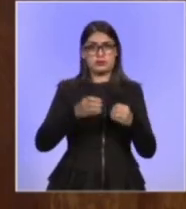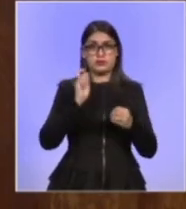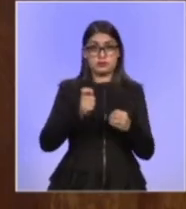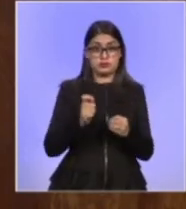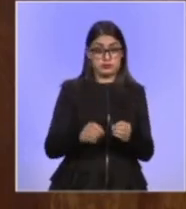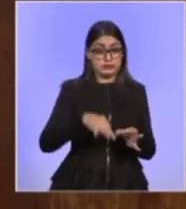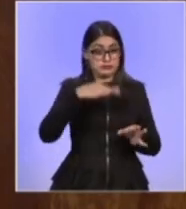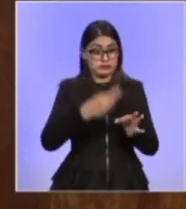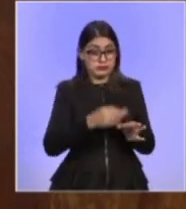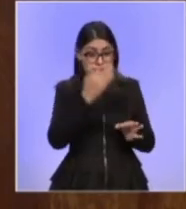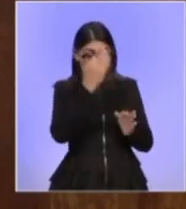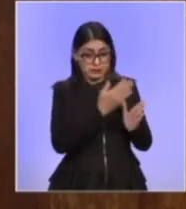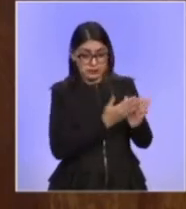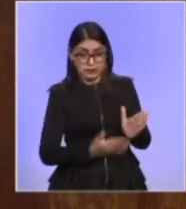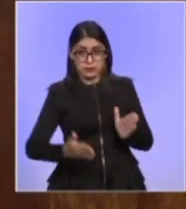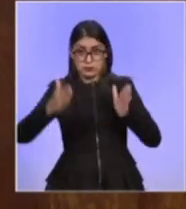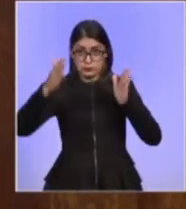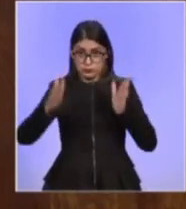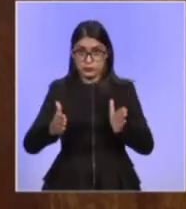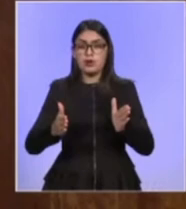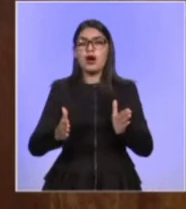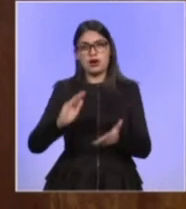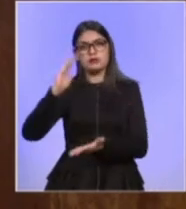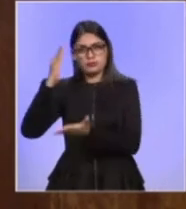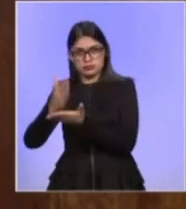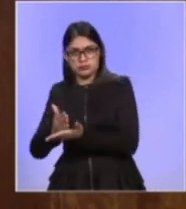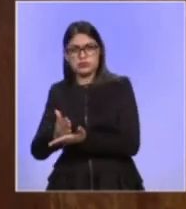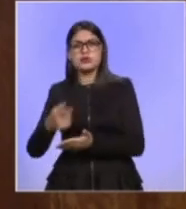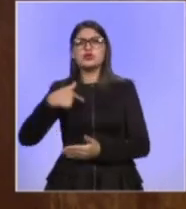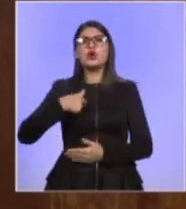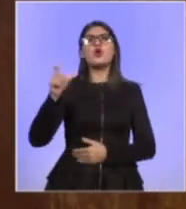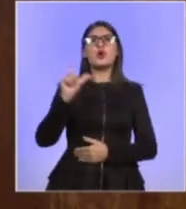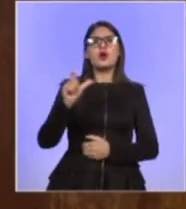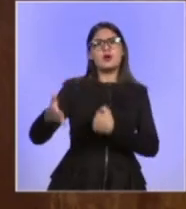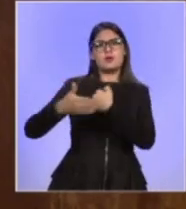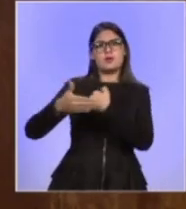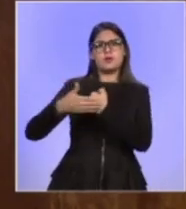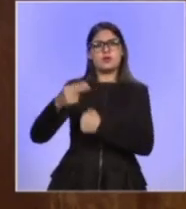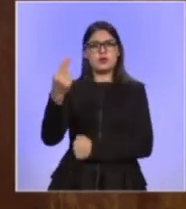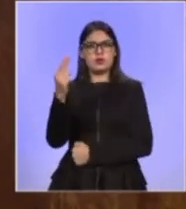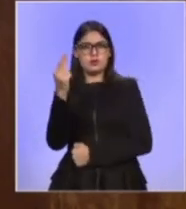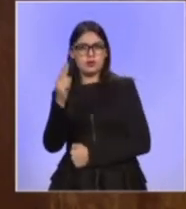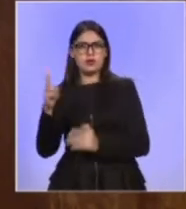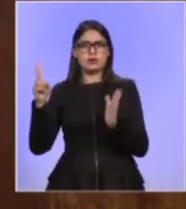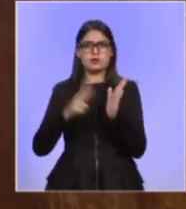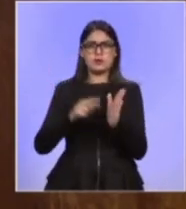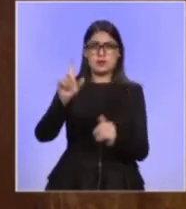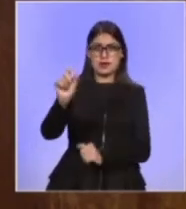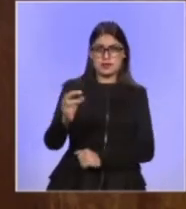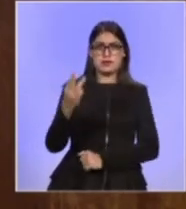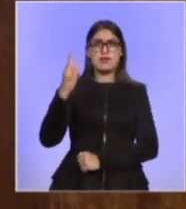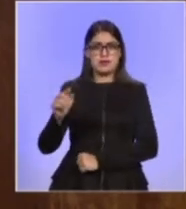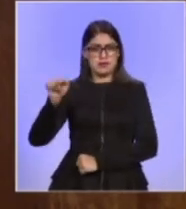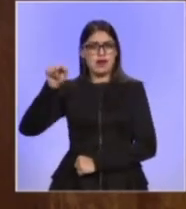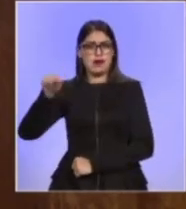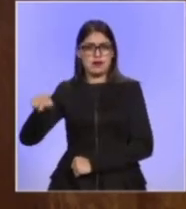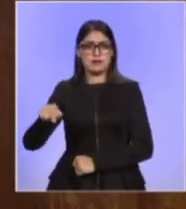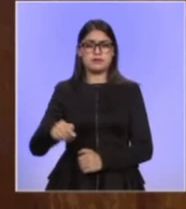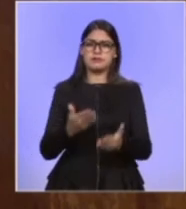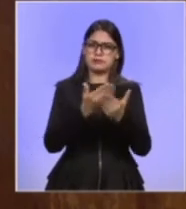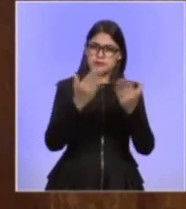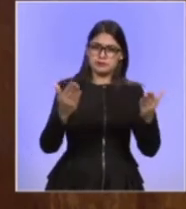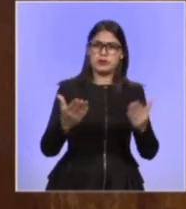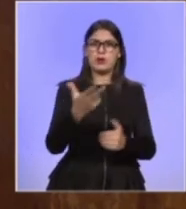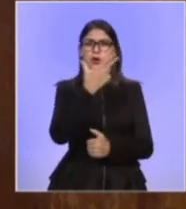cumplirse el periodo de cuatro años que en mi caso culminará en noviembre de 2023 señoras y